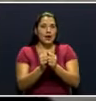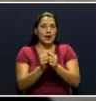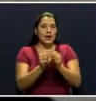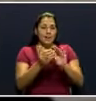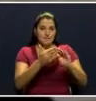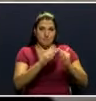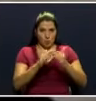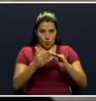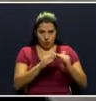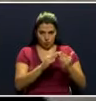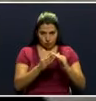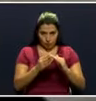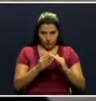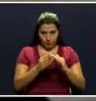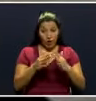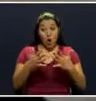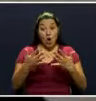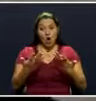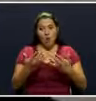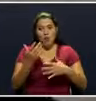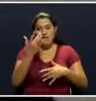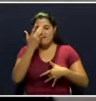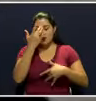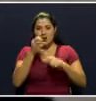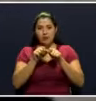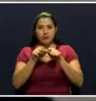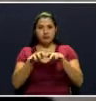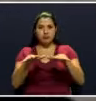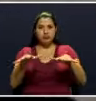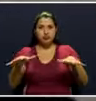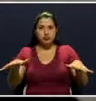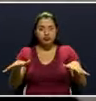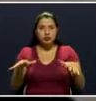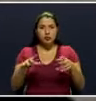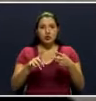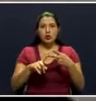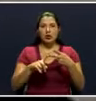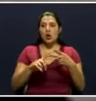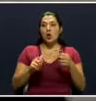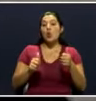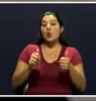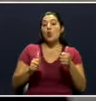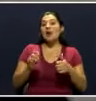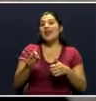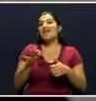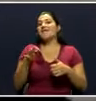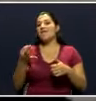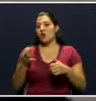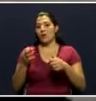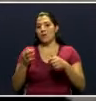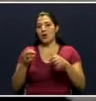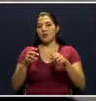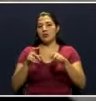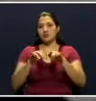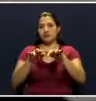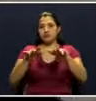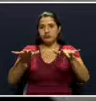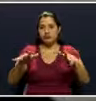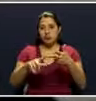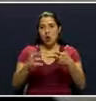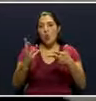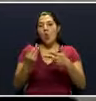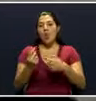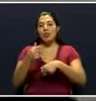¿verdad? Cómo es que se transmiten las enfermedades, a través de qué vehículos uno se contagia, cómo son los periodos